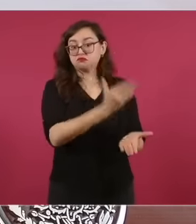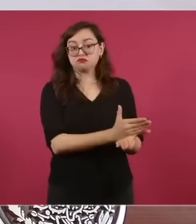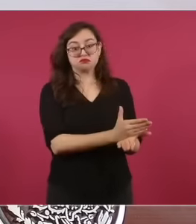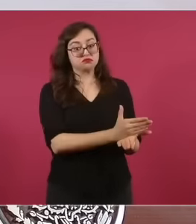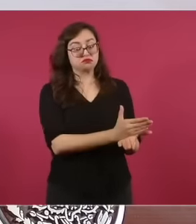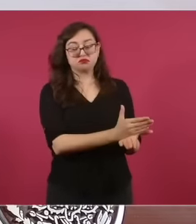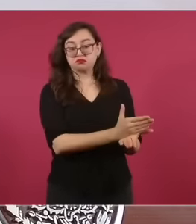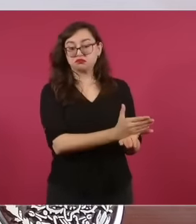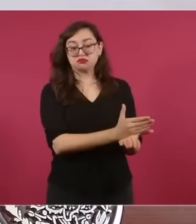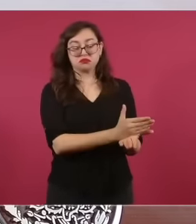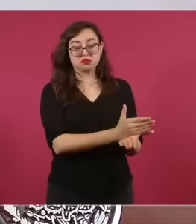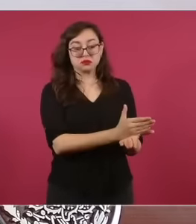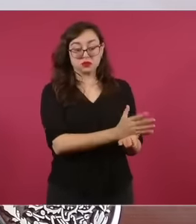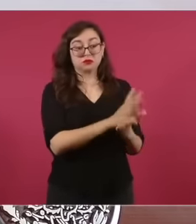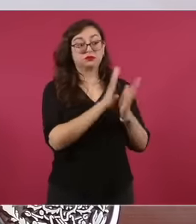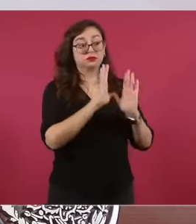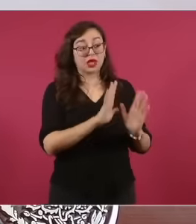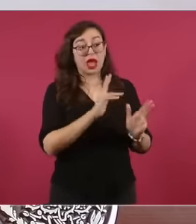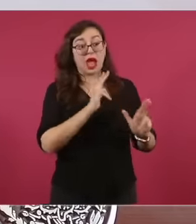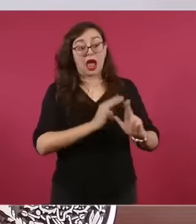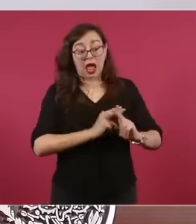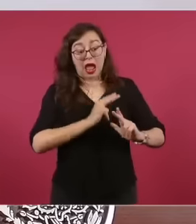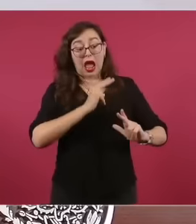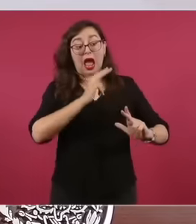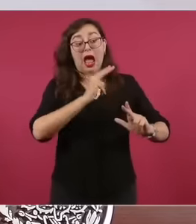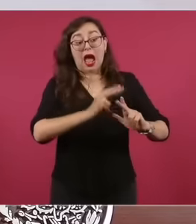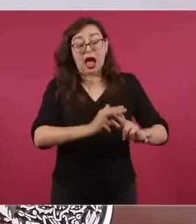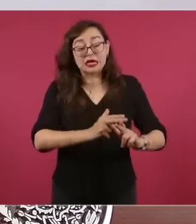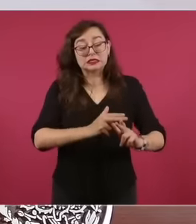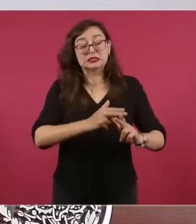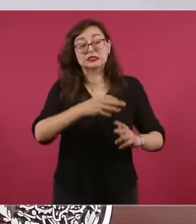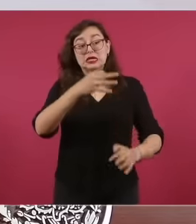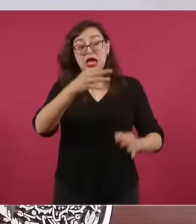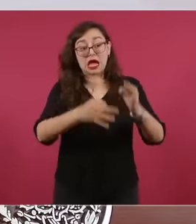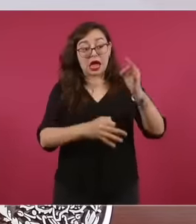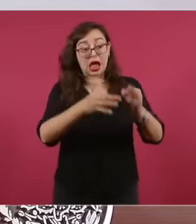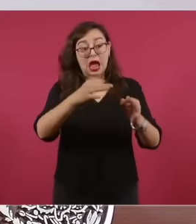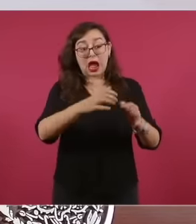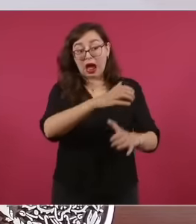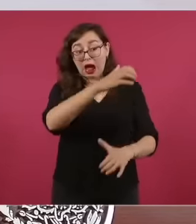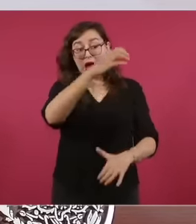ante tribunales laborales,